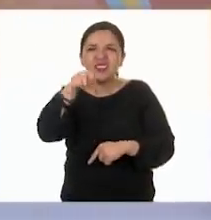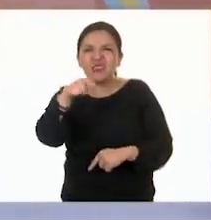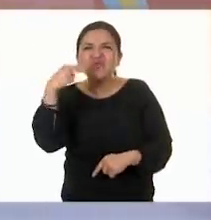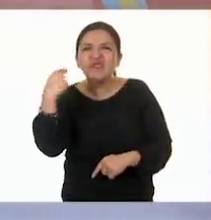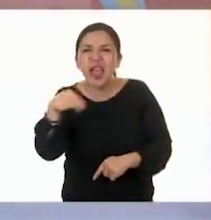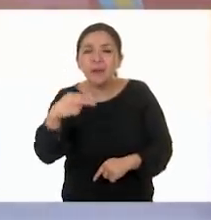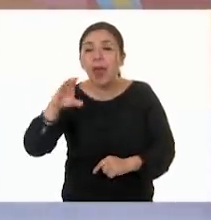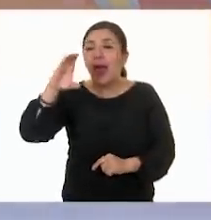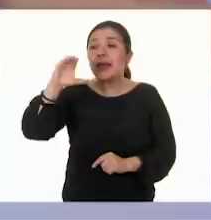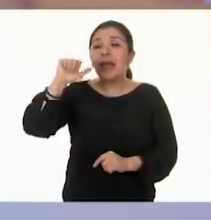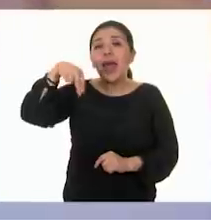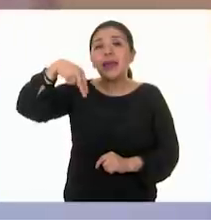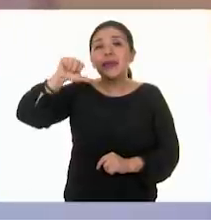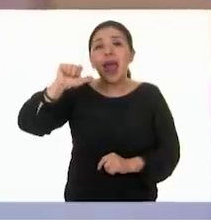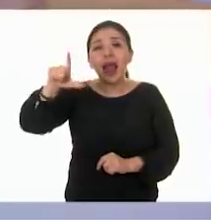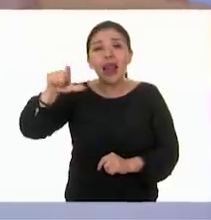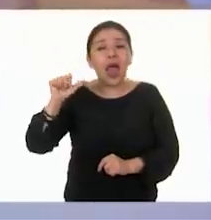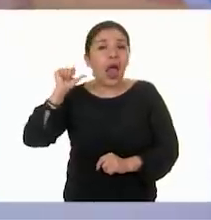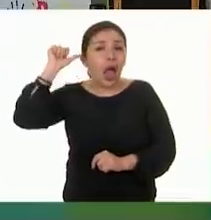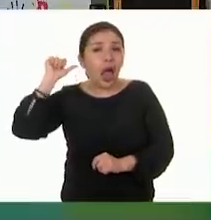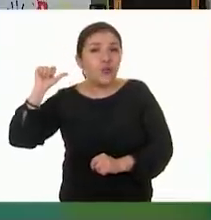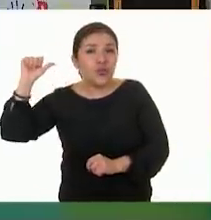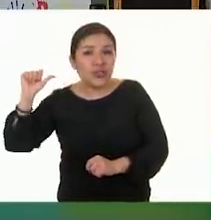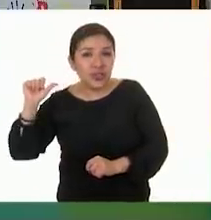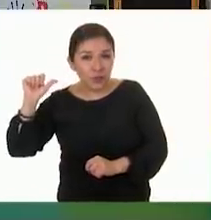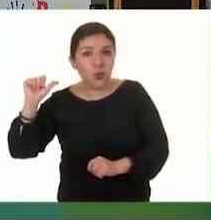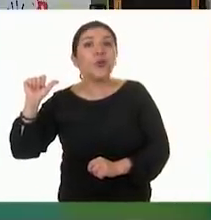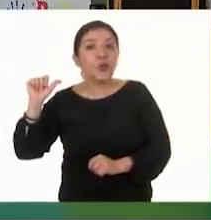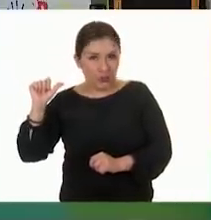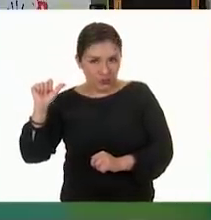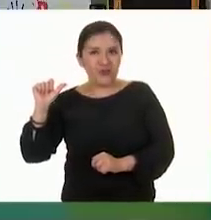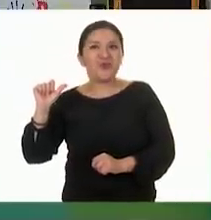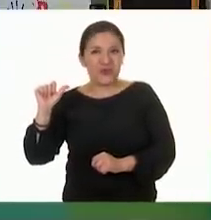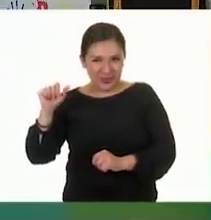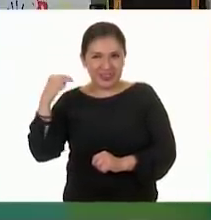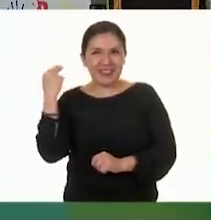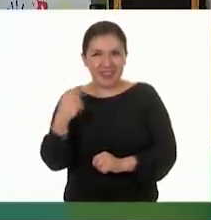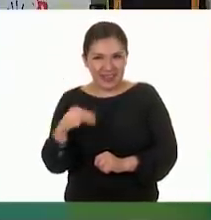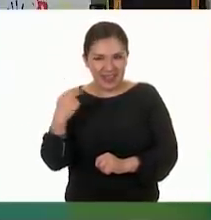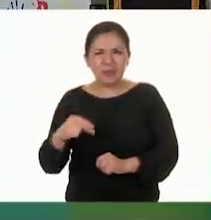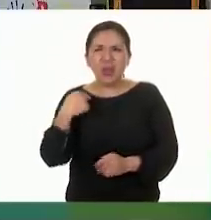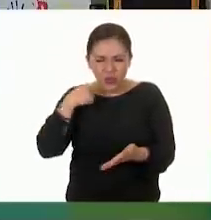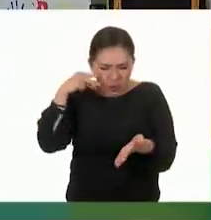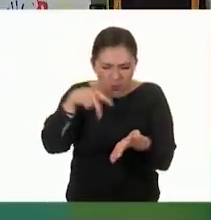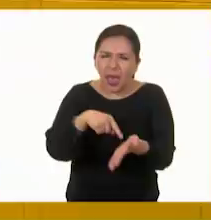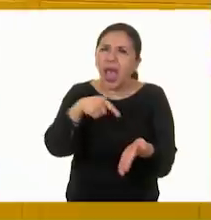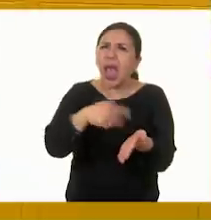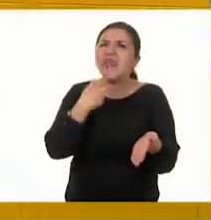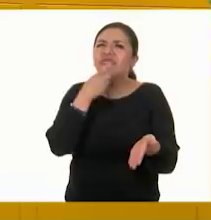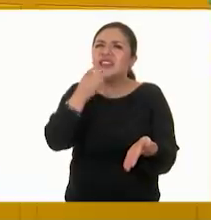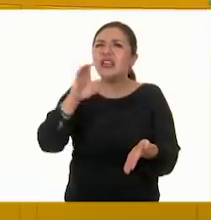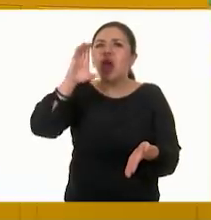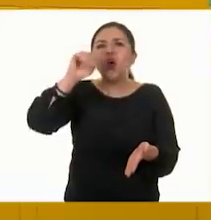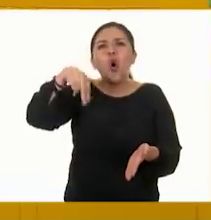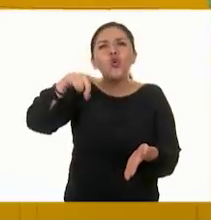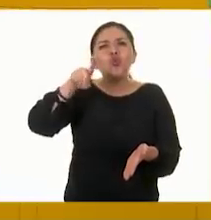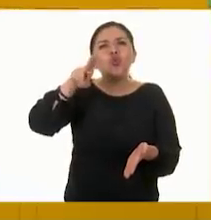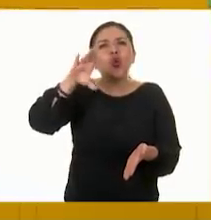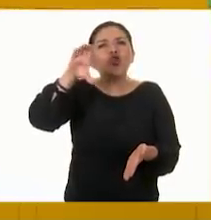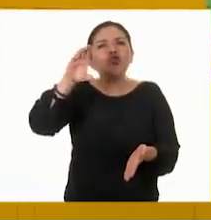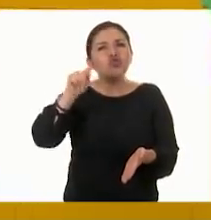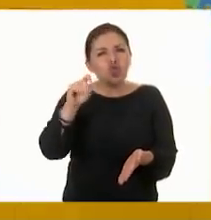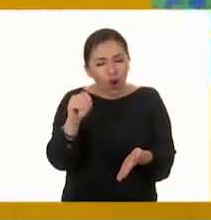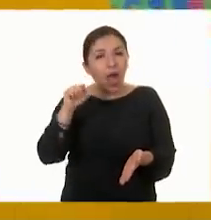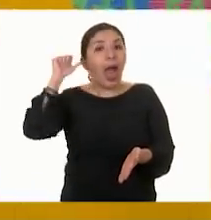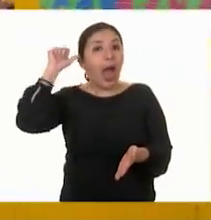llamamos canal auditivo. Ah, o canal conducto auditivo. Aquí tengo una de conducto auditivo. Muy bien, vamos a